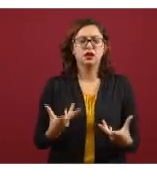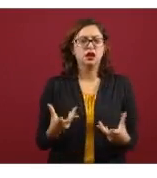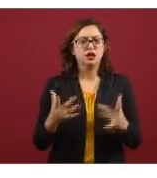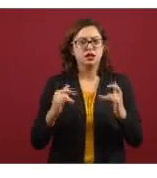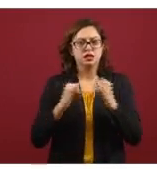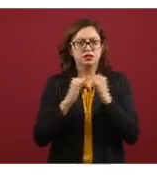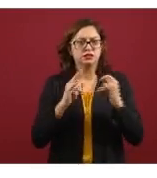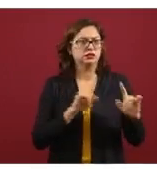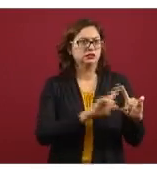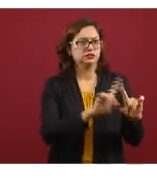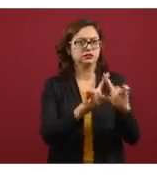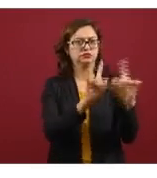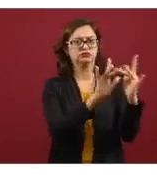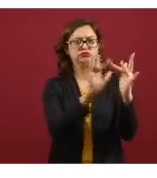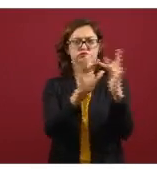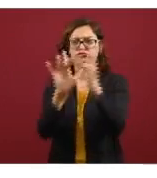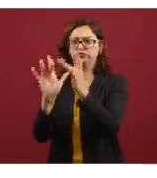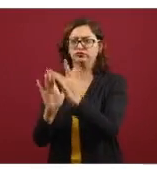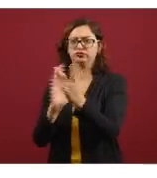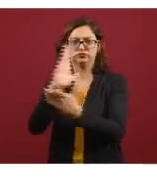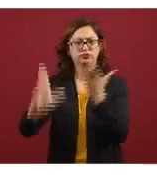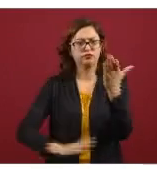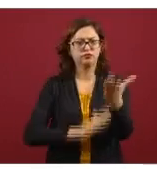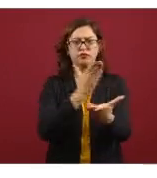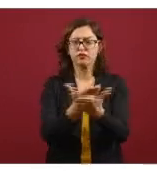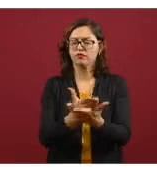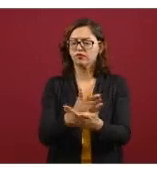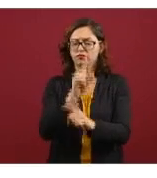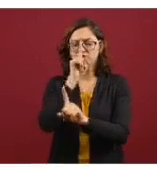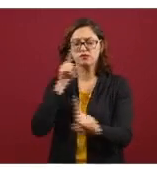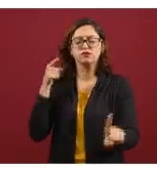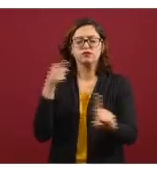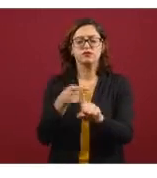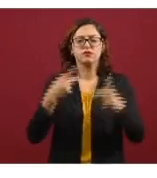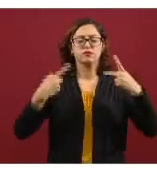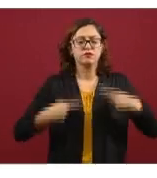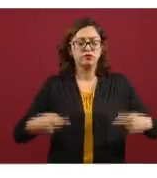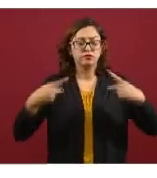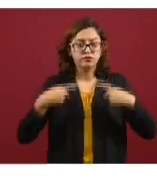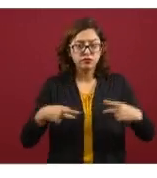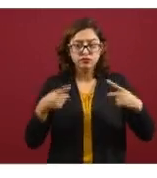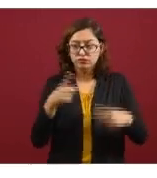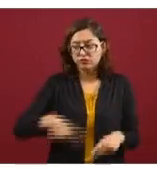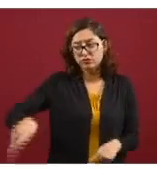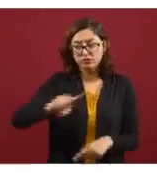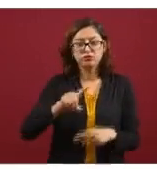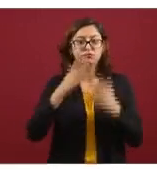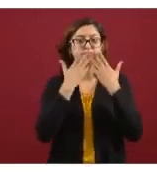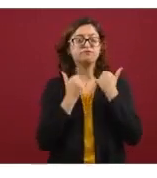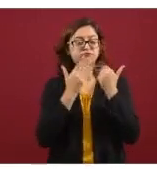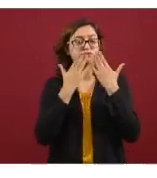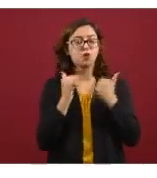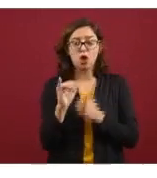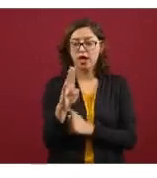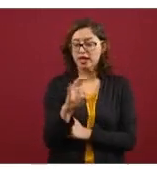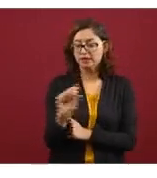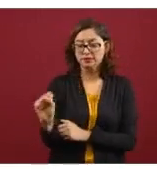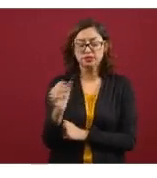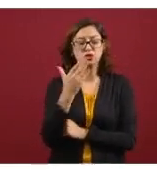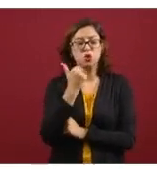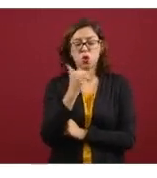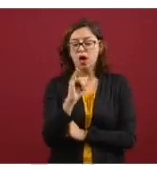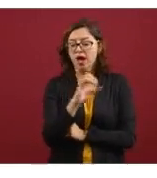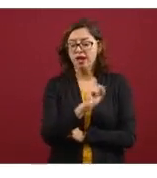un planteamiento único sobre la atención a la población que no tiene seguridad social en el primer y